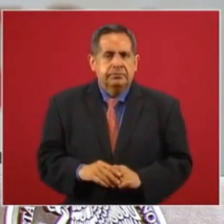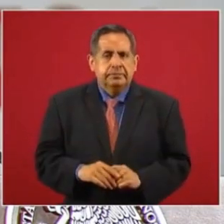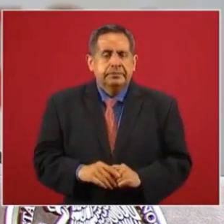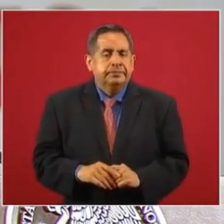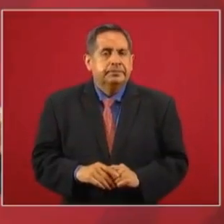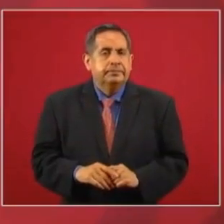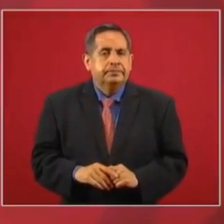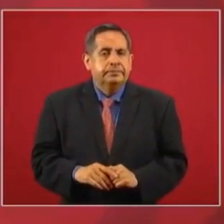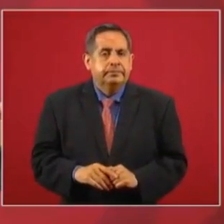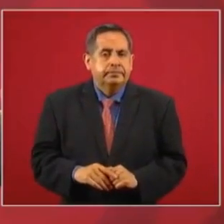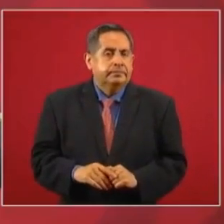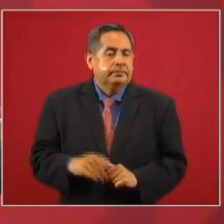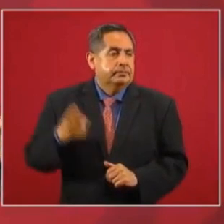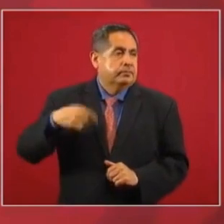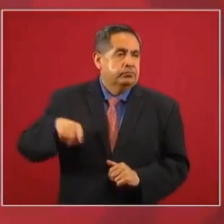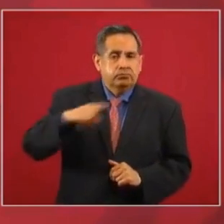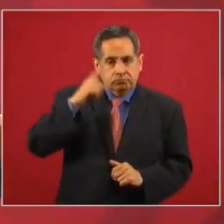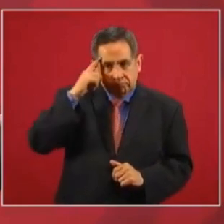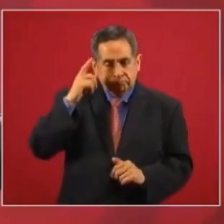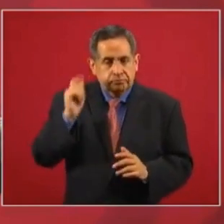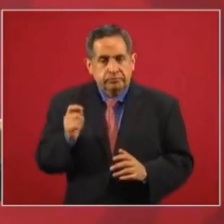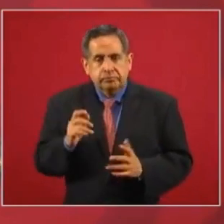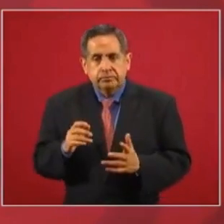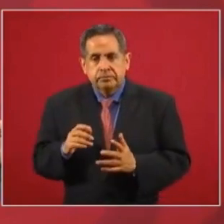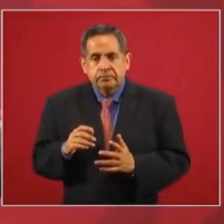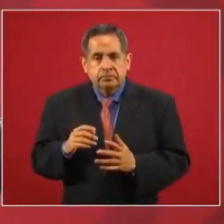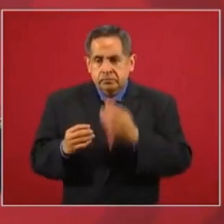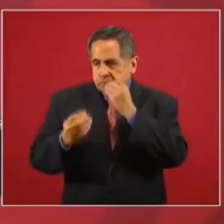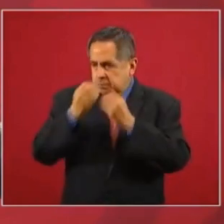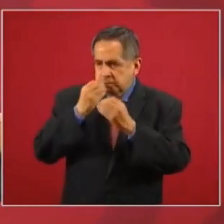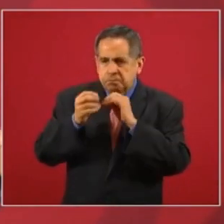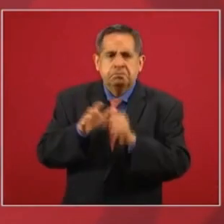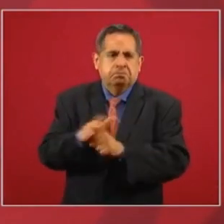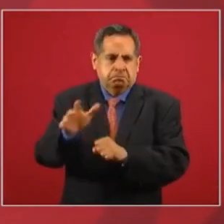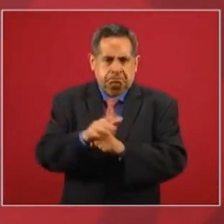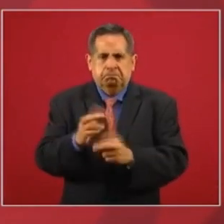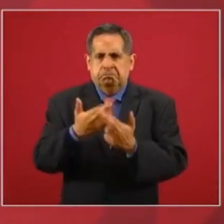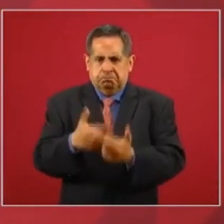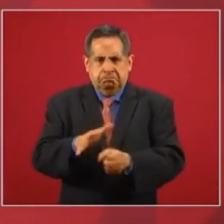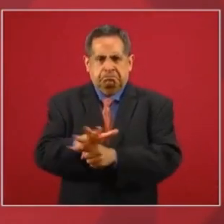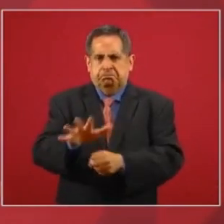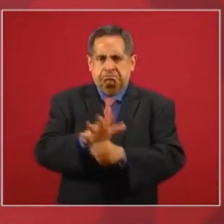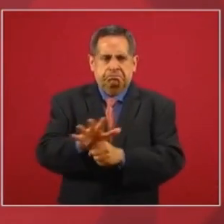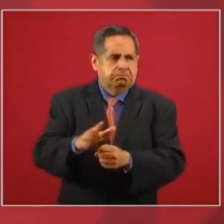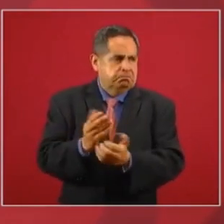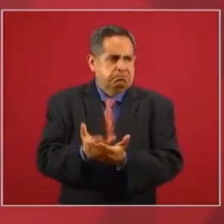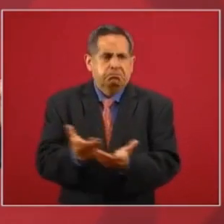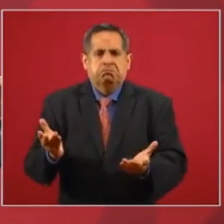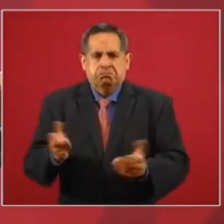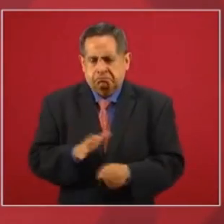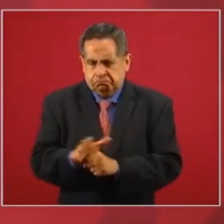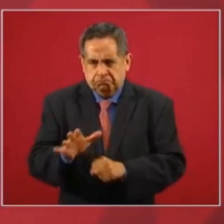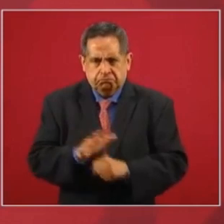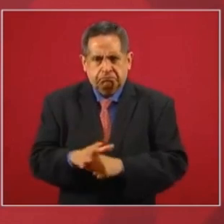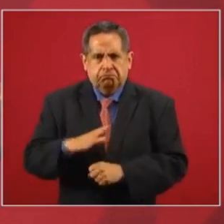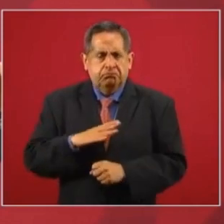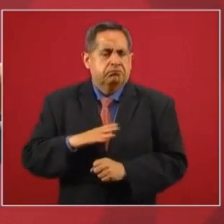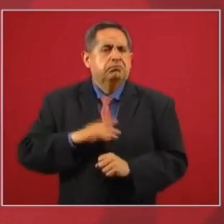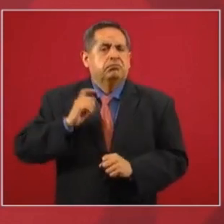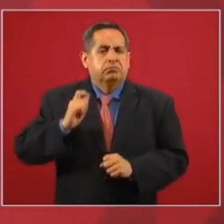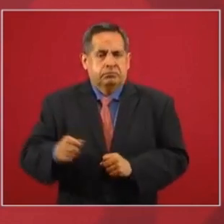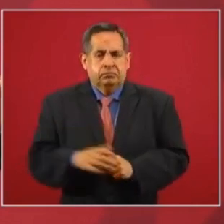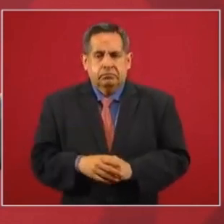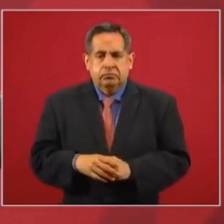no van a faltar los alimentos básicos, no va a